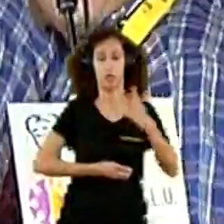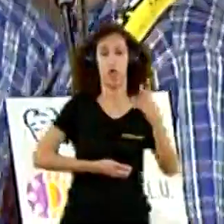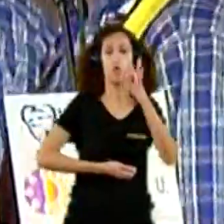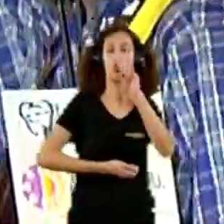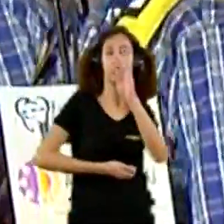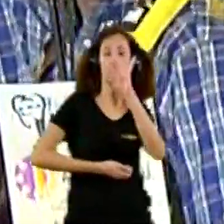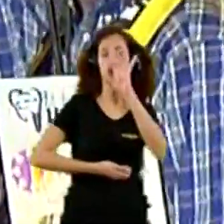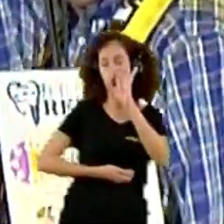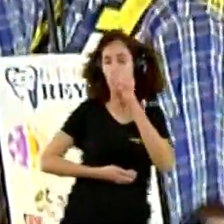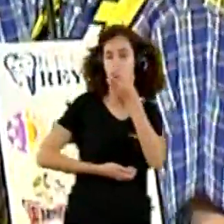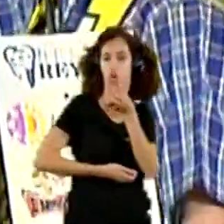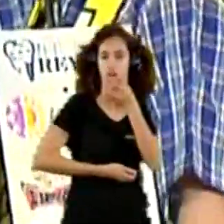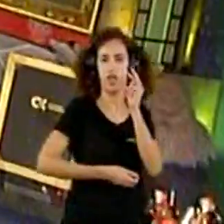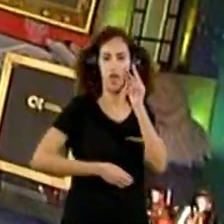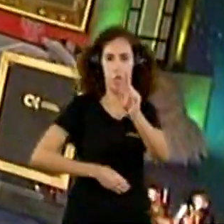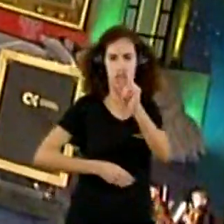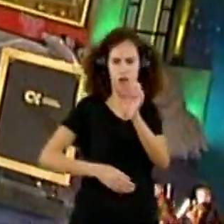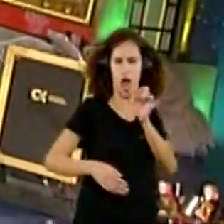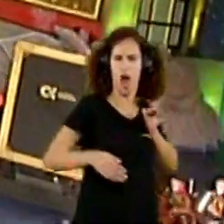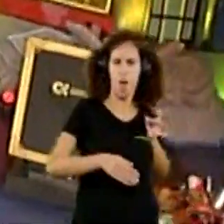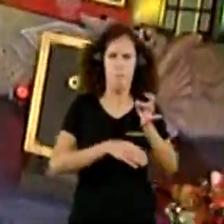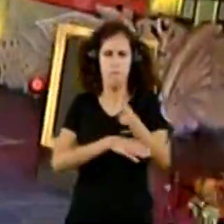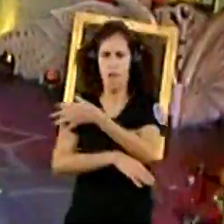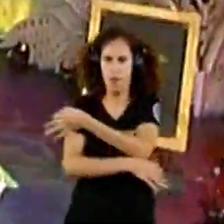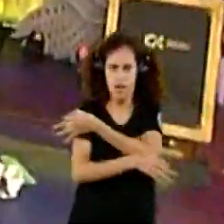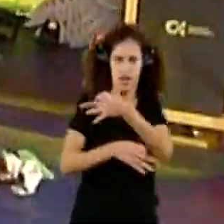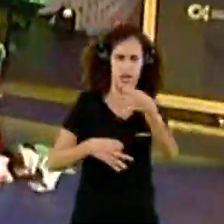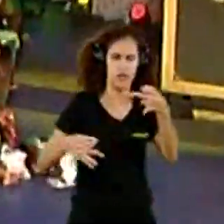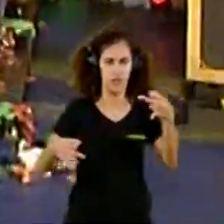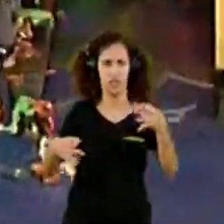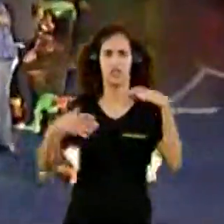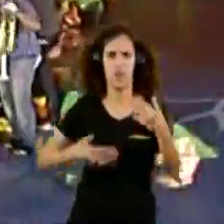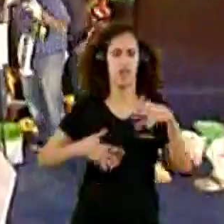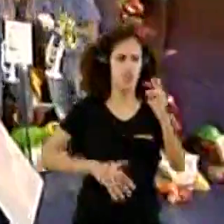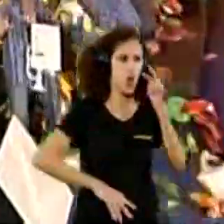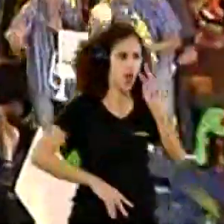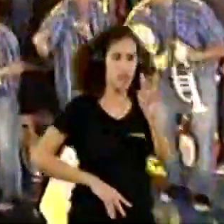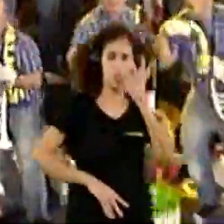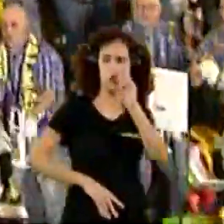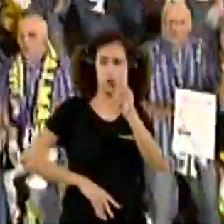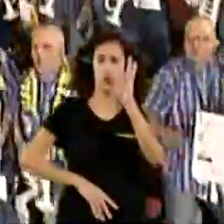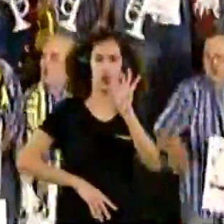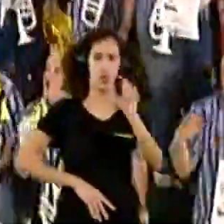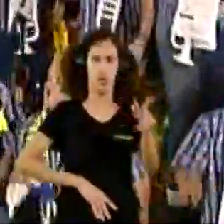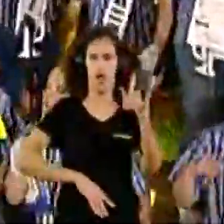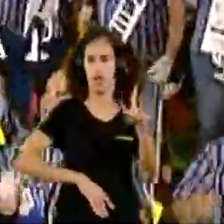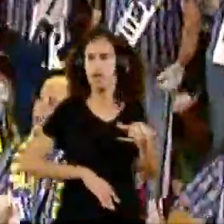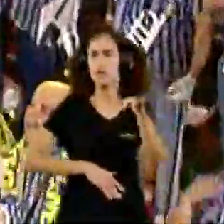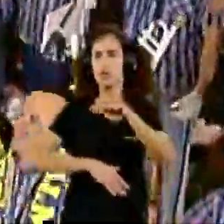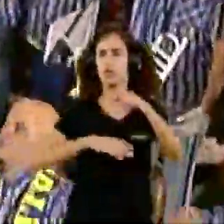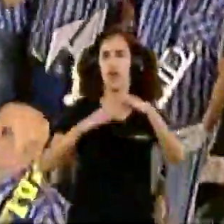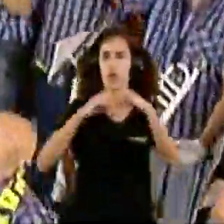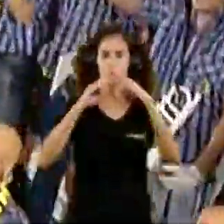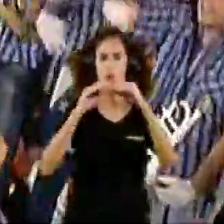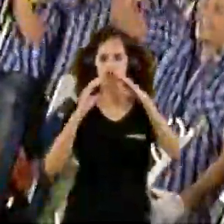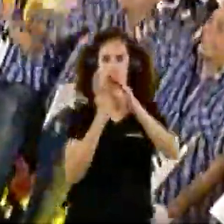Flores, que se metía gol hasta con la barriga. También más de una vez lo vi dándolo todo, con un bocata